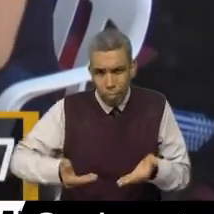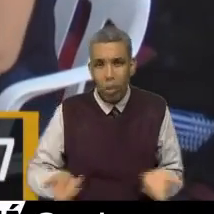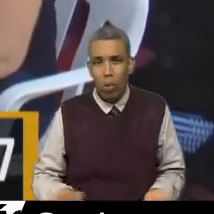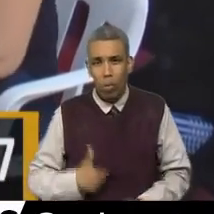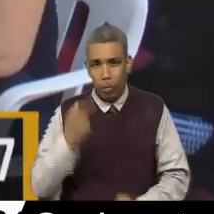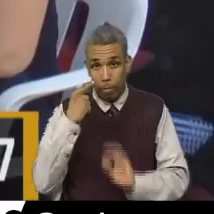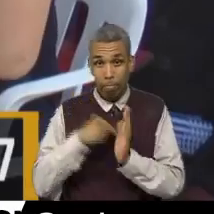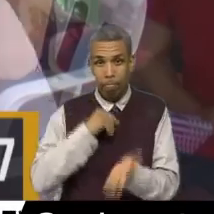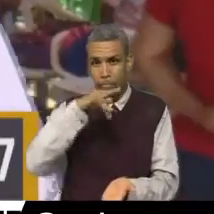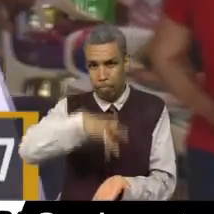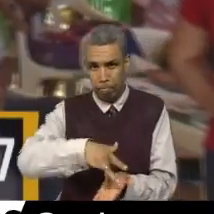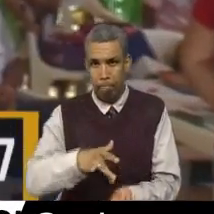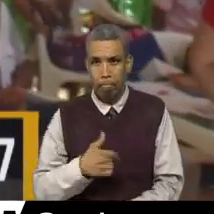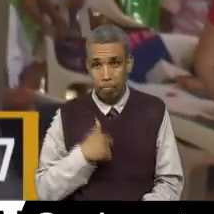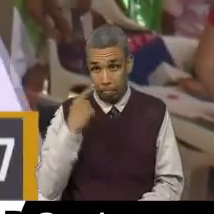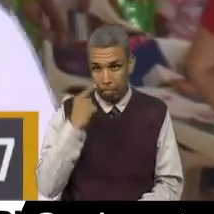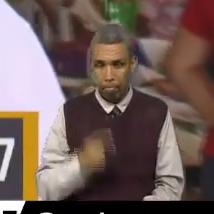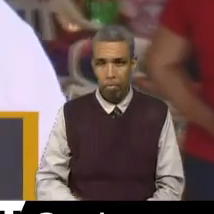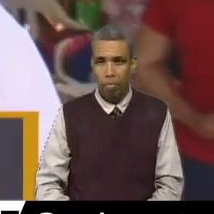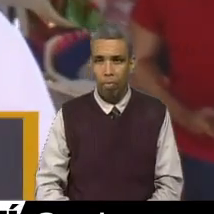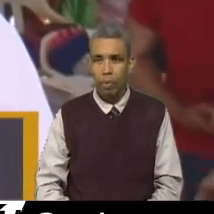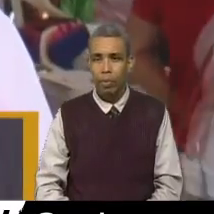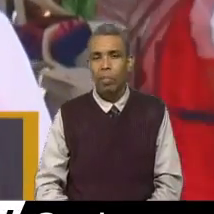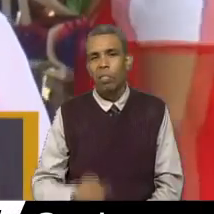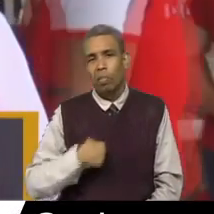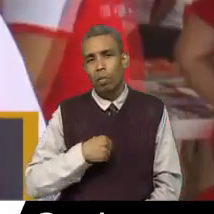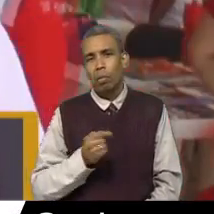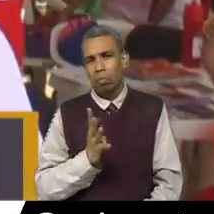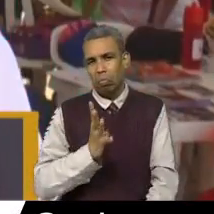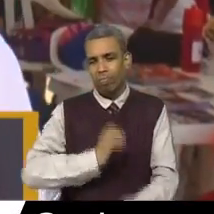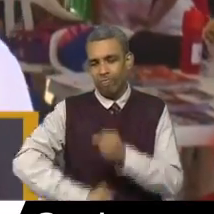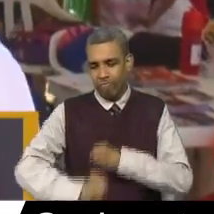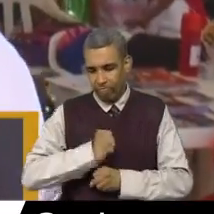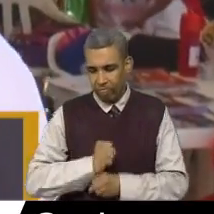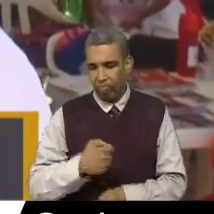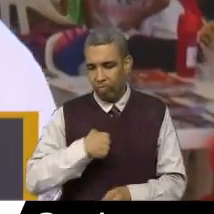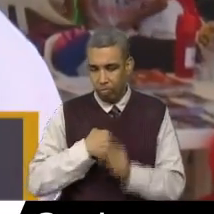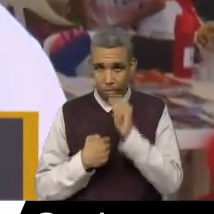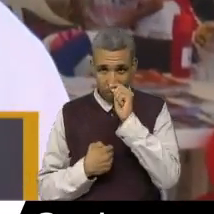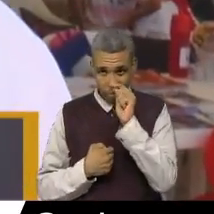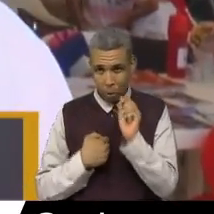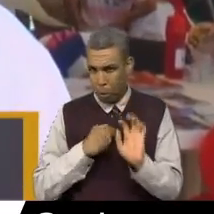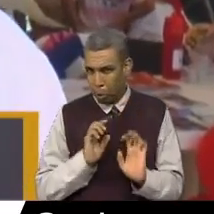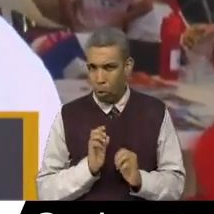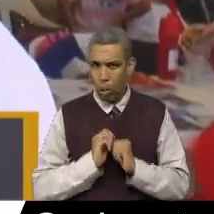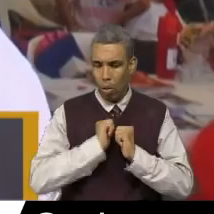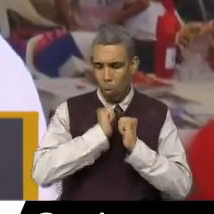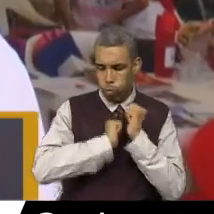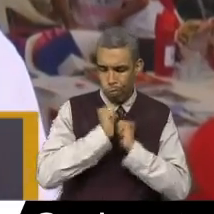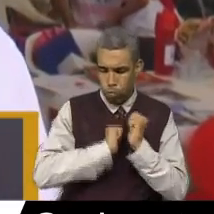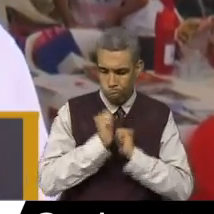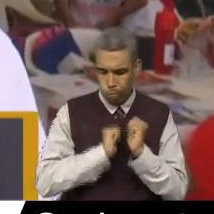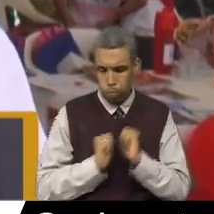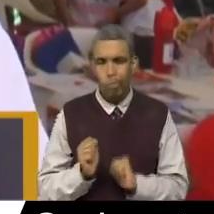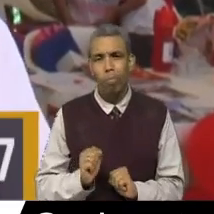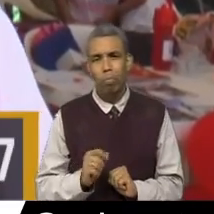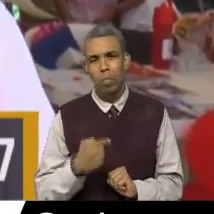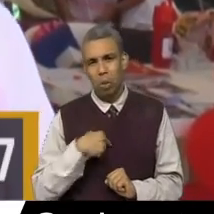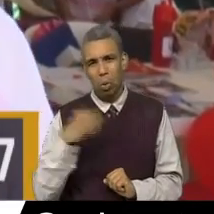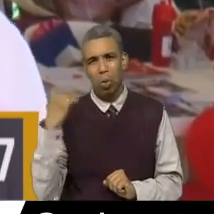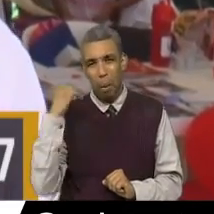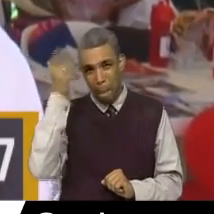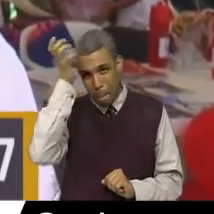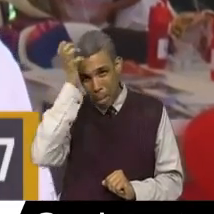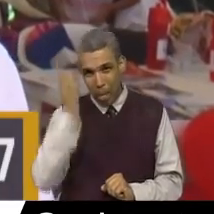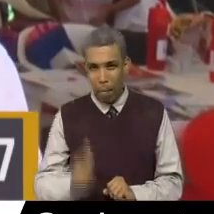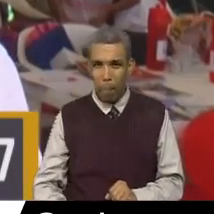la Comuna 7. Bueno, hace 4 años emprendí la construcción de unas máquinas hormigoneras y